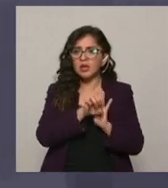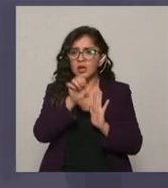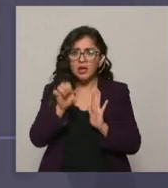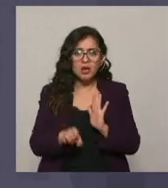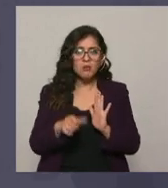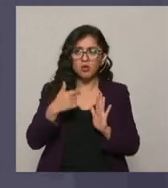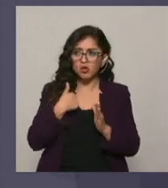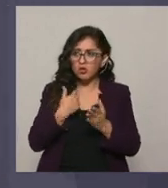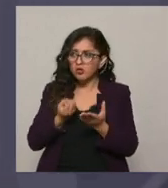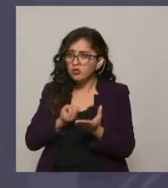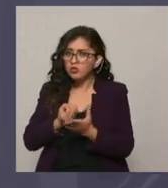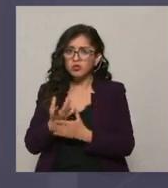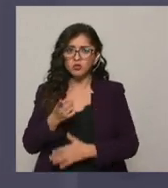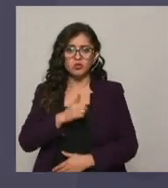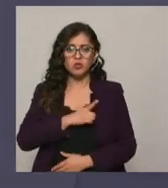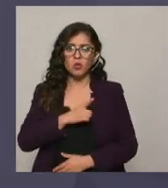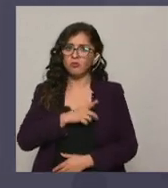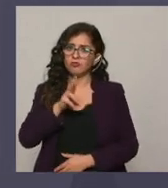con alguien.